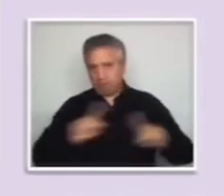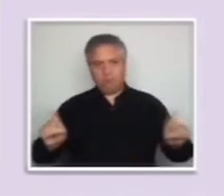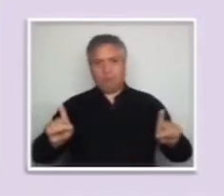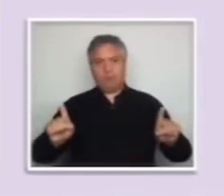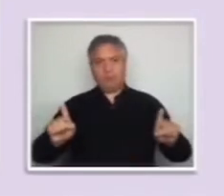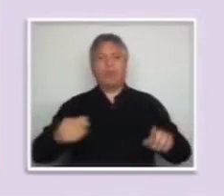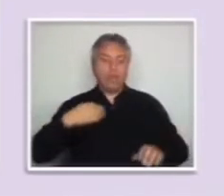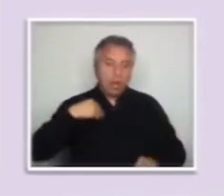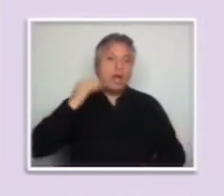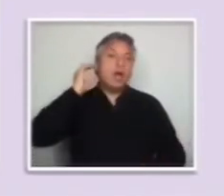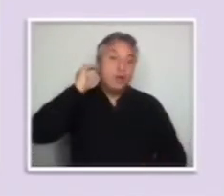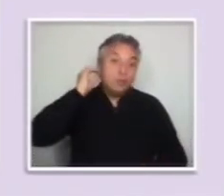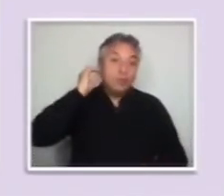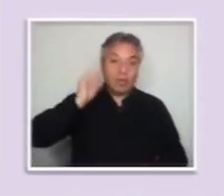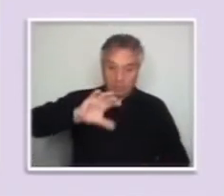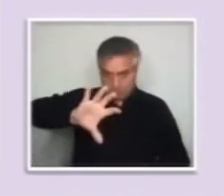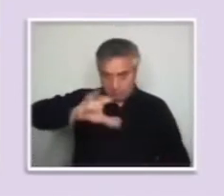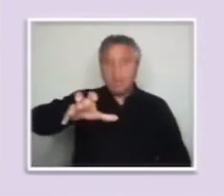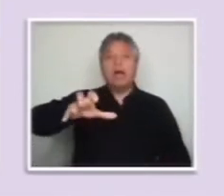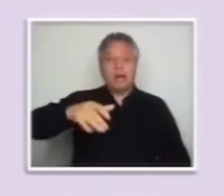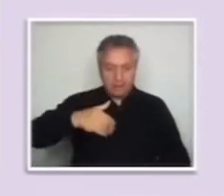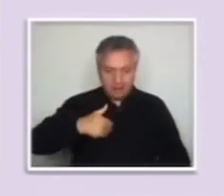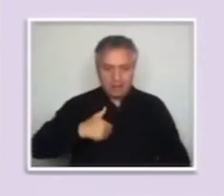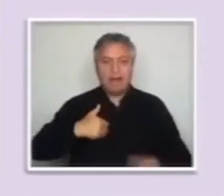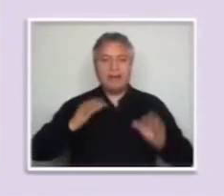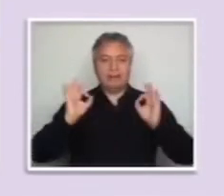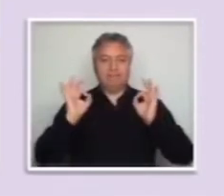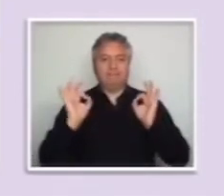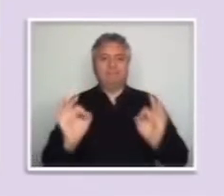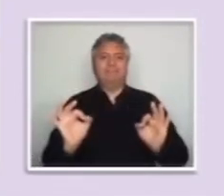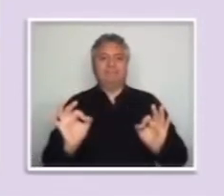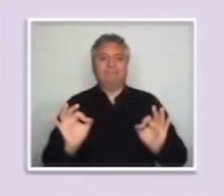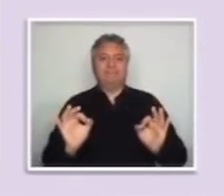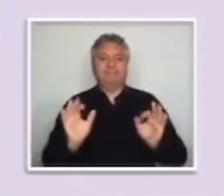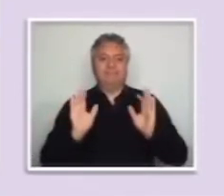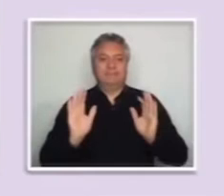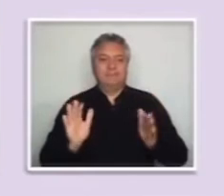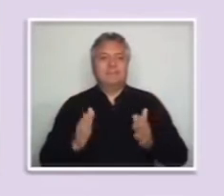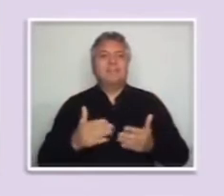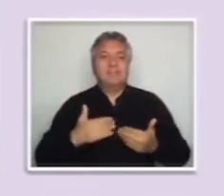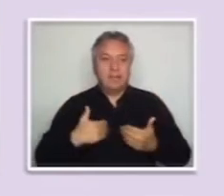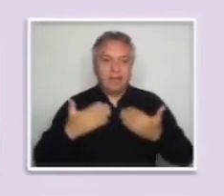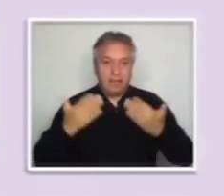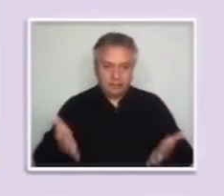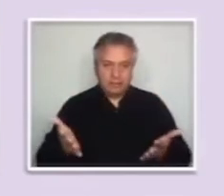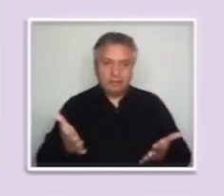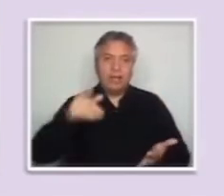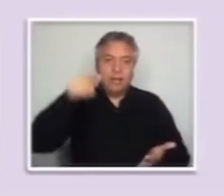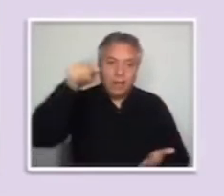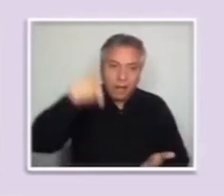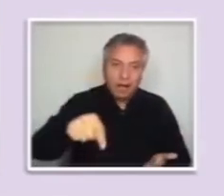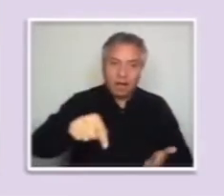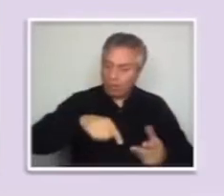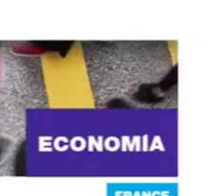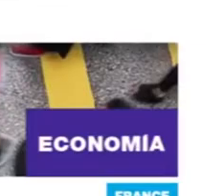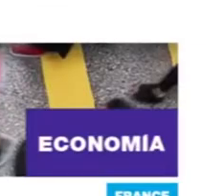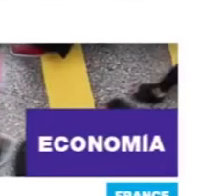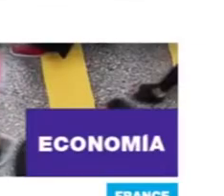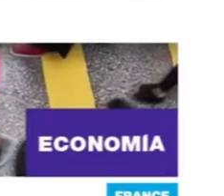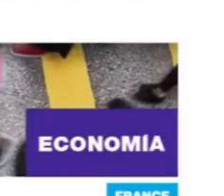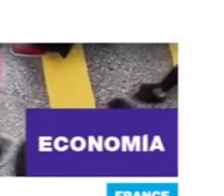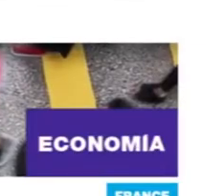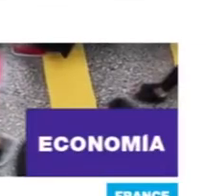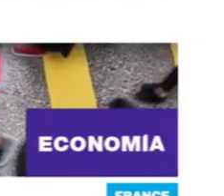pero tenemos que defender esos derechos con toda la fuerza y con toda la energía que tengamos.